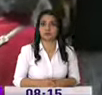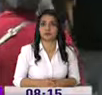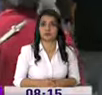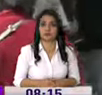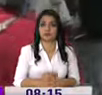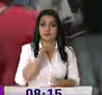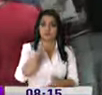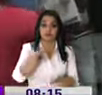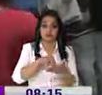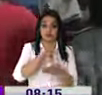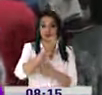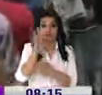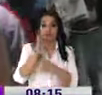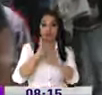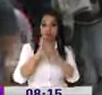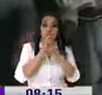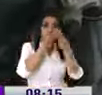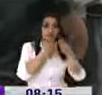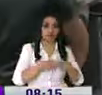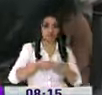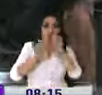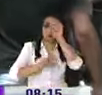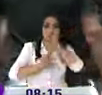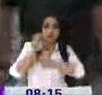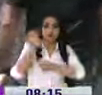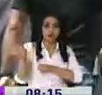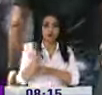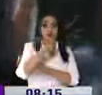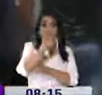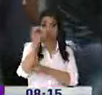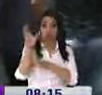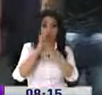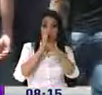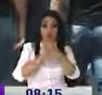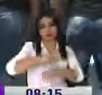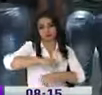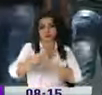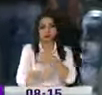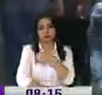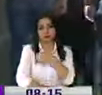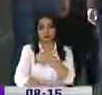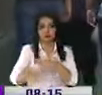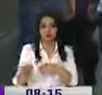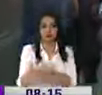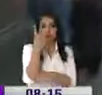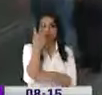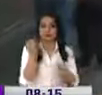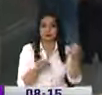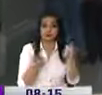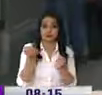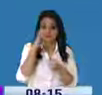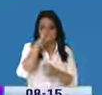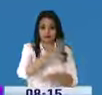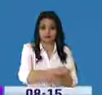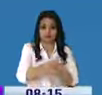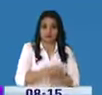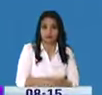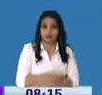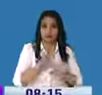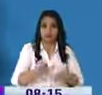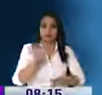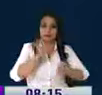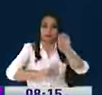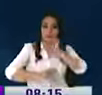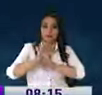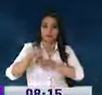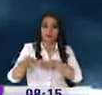2.400 unidades revisadas, de las cuales 800 vehículos fueron sancionados y 12 conductores detenidos. Este fue el balance de los